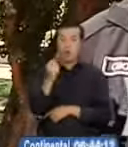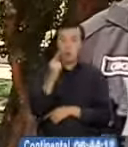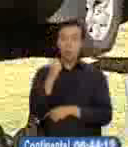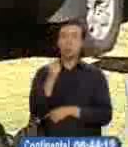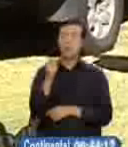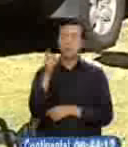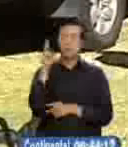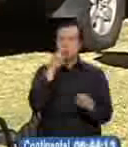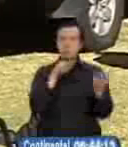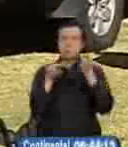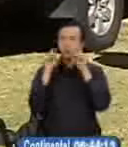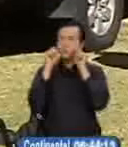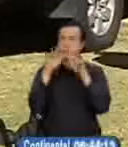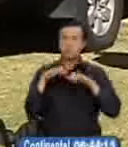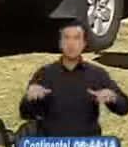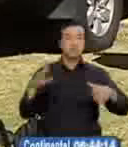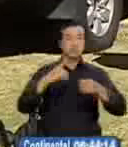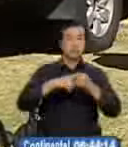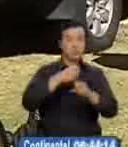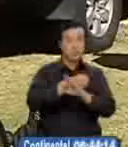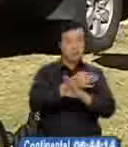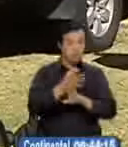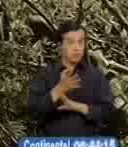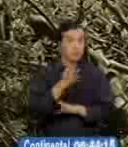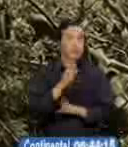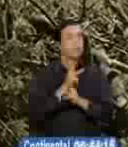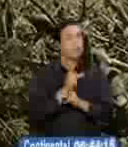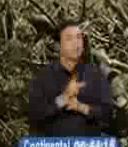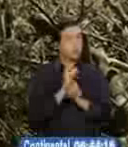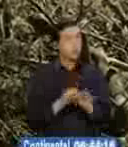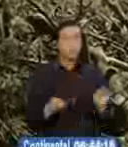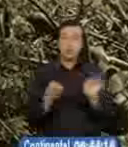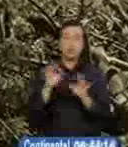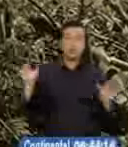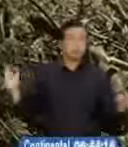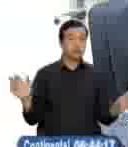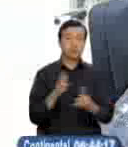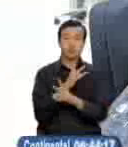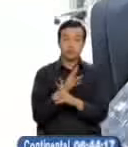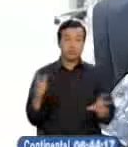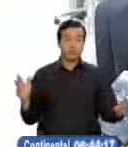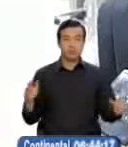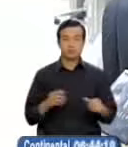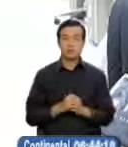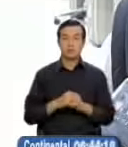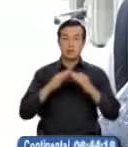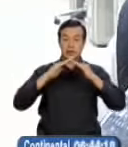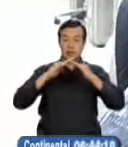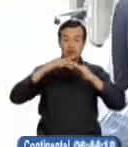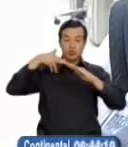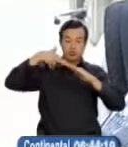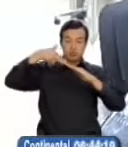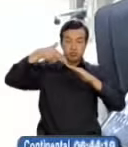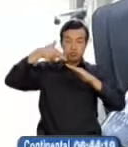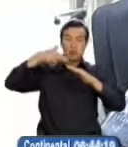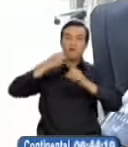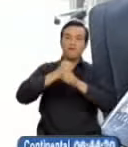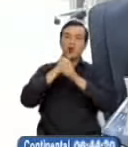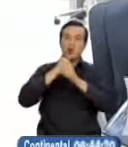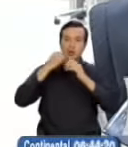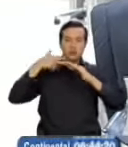metropolitano. Los especialistas recomiendan tomar precauciones ante la fuerza del viento. que el techo esté debidamente